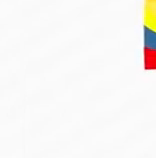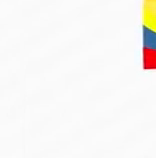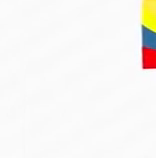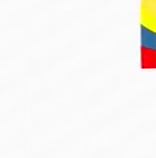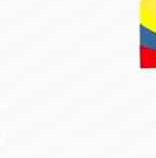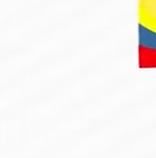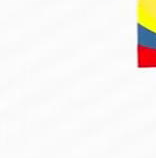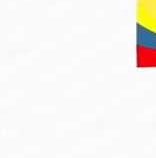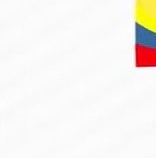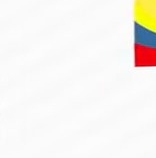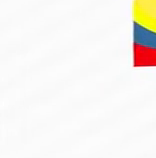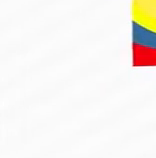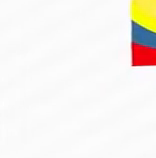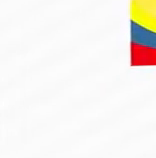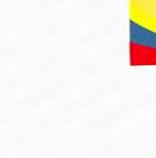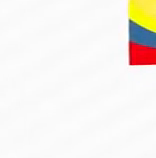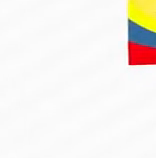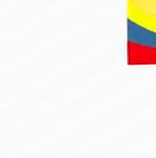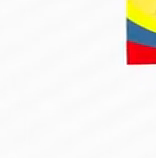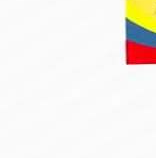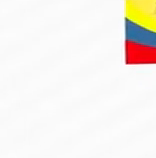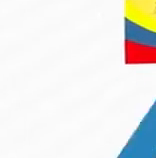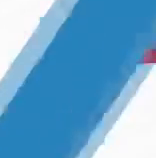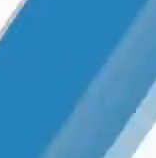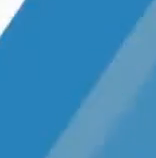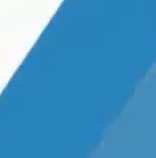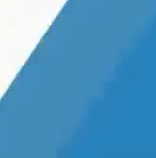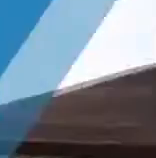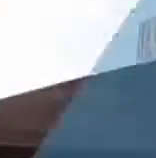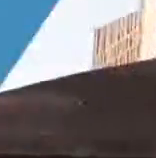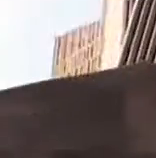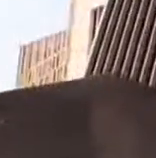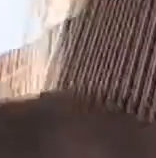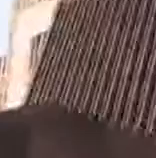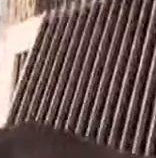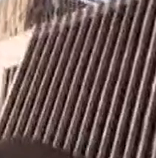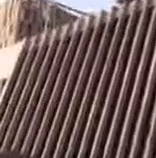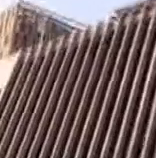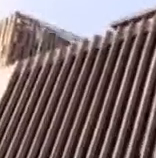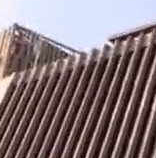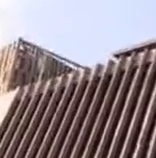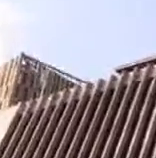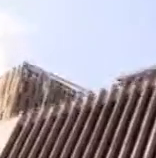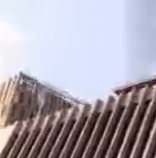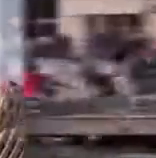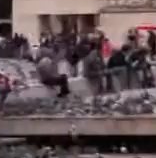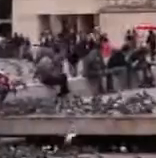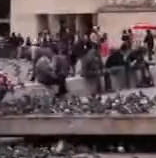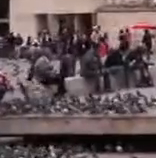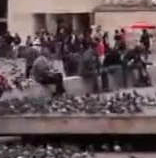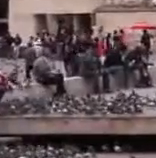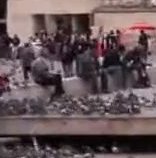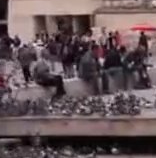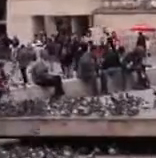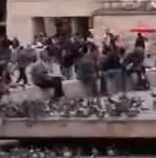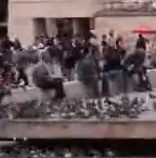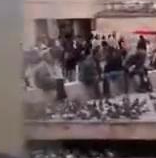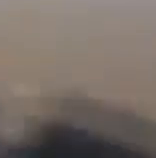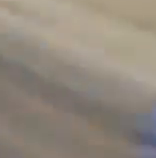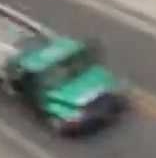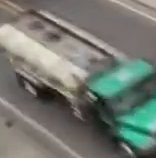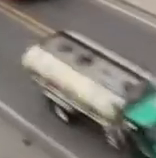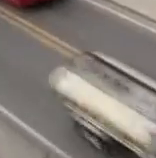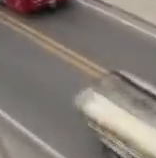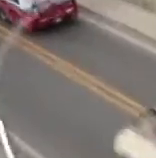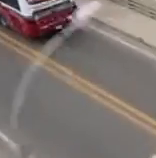de diciembre en el Centro de Convenciones de Cartagena de Indias, un espacio para identificar y establecer acciones que permitan la construcción de la paz